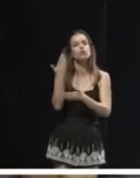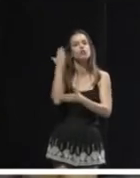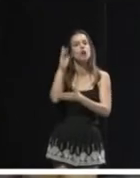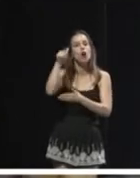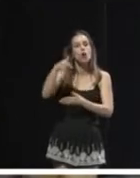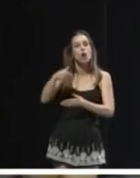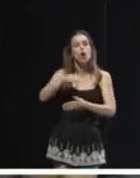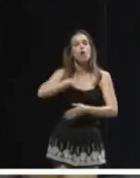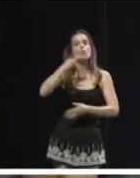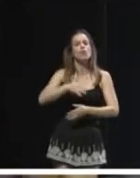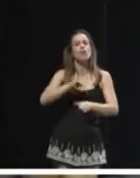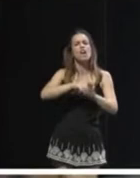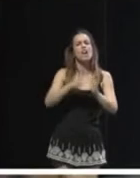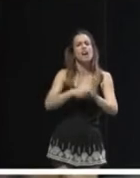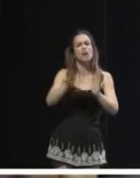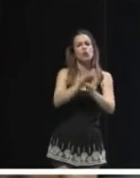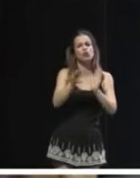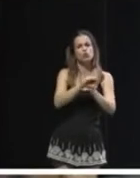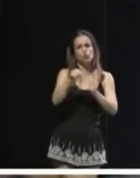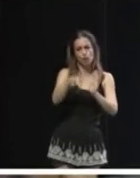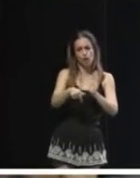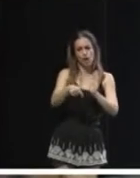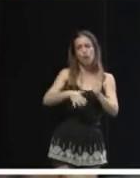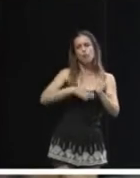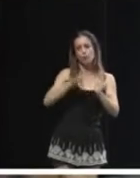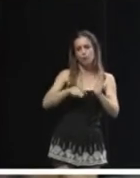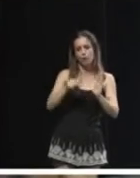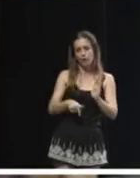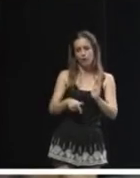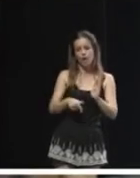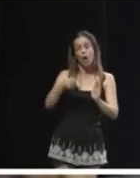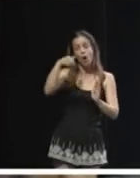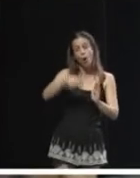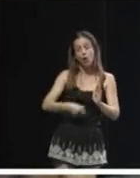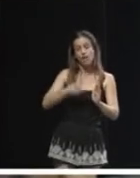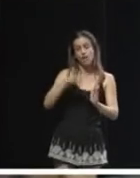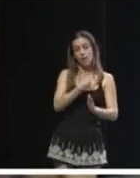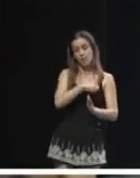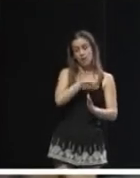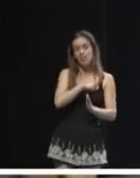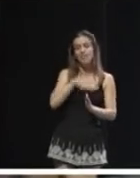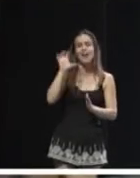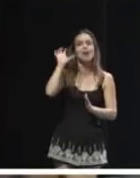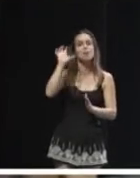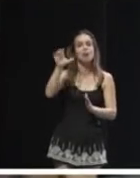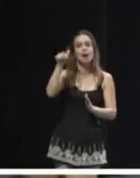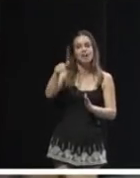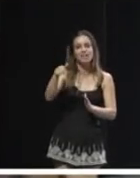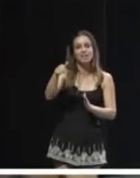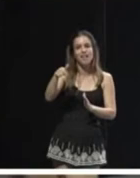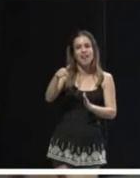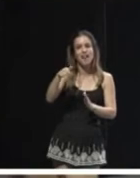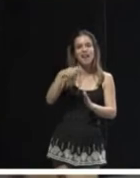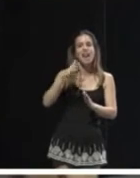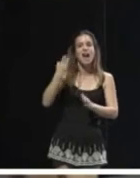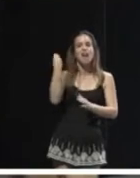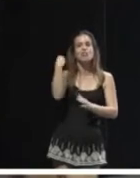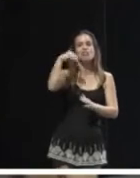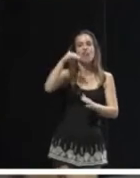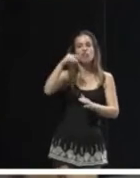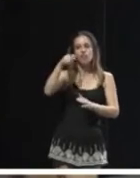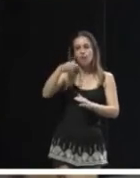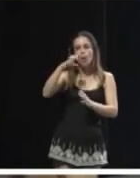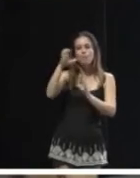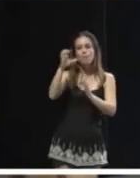era posible, legal y constitucional, sino que hoy España es el país que tiene la inflación más baja de Europa,